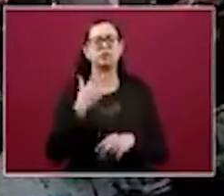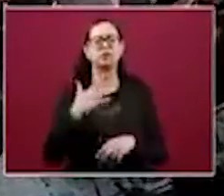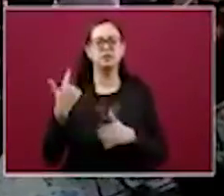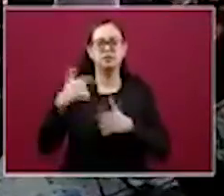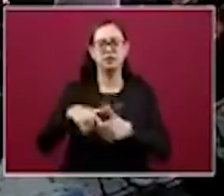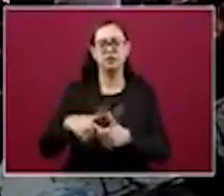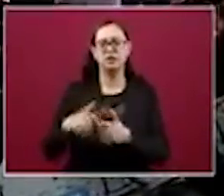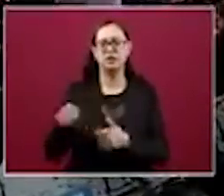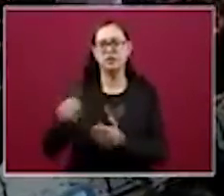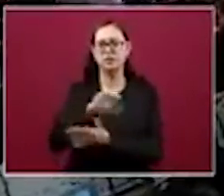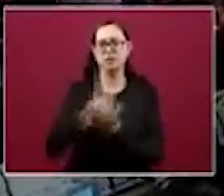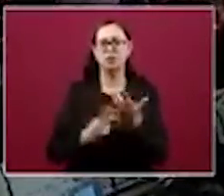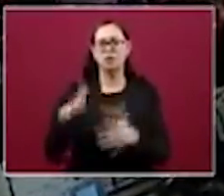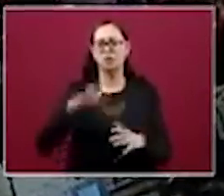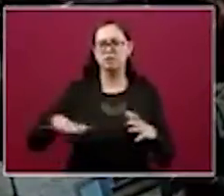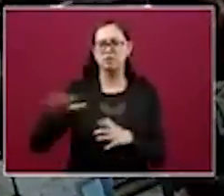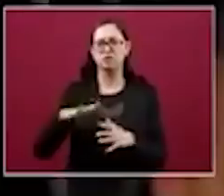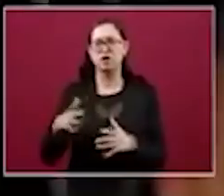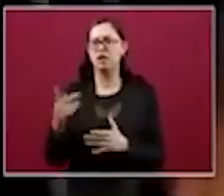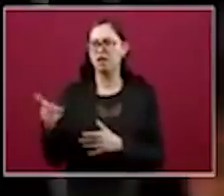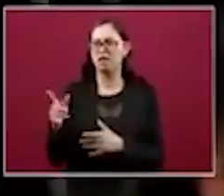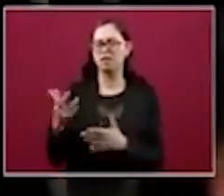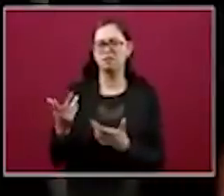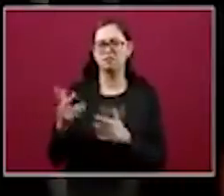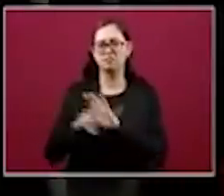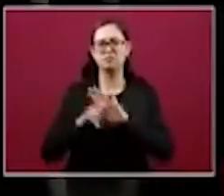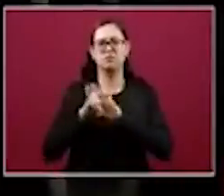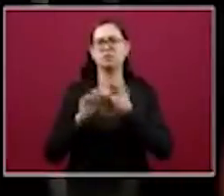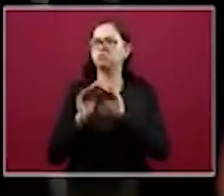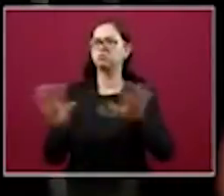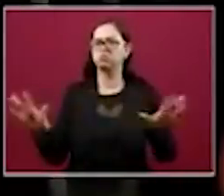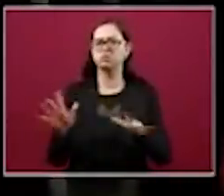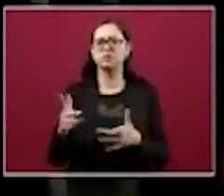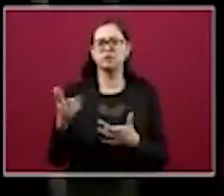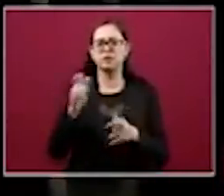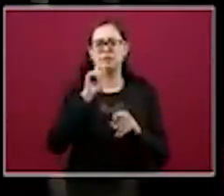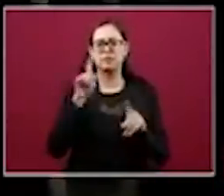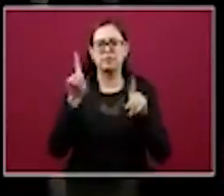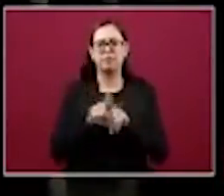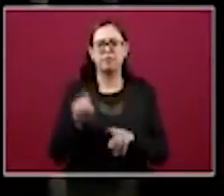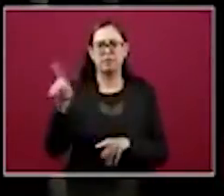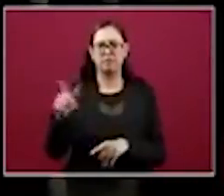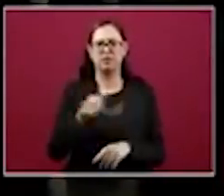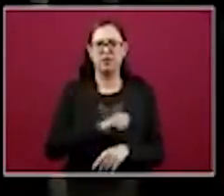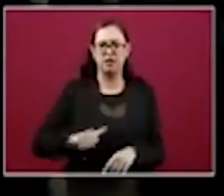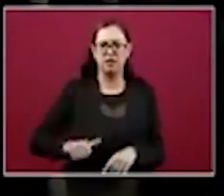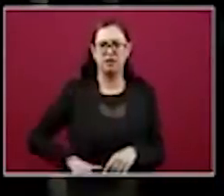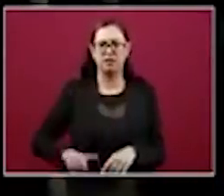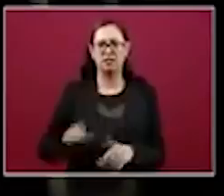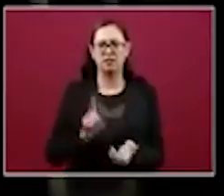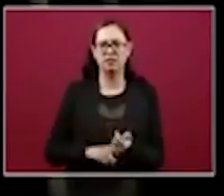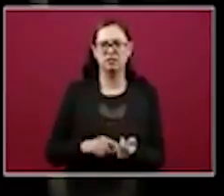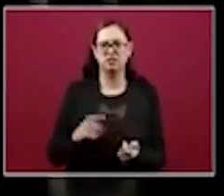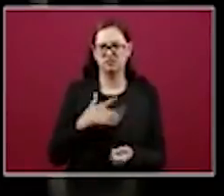justo de esos programas sociales. ¿Qué información tiene usted y si también el alcalde de Villagrán estaría implicado? ¿Qué es lo que